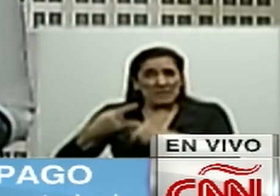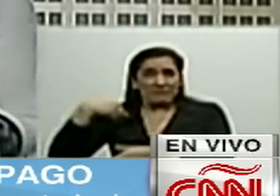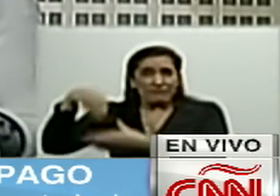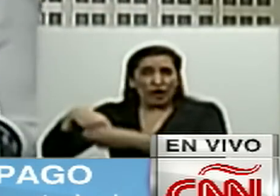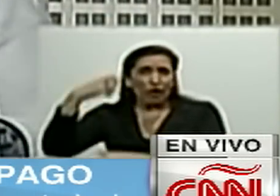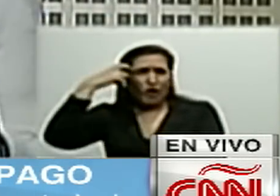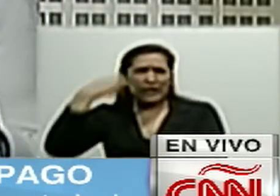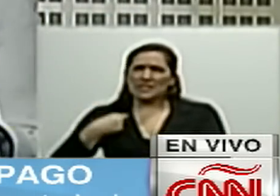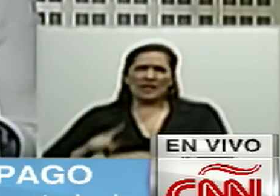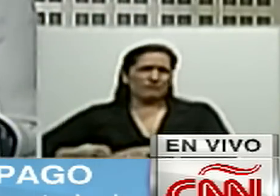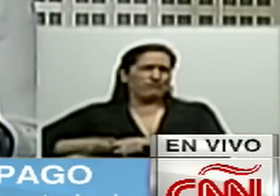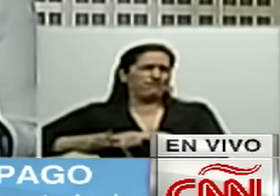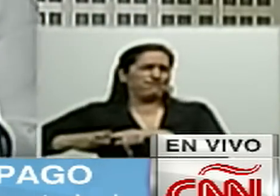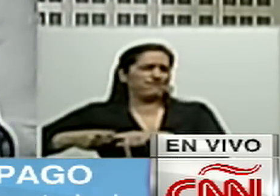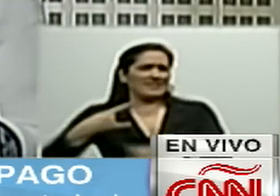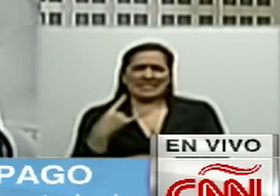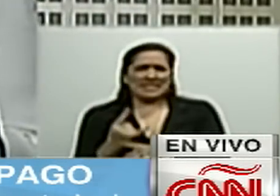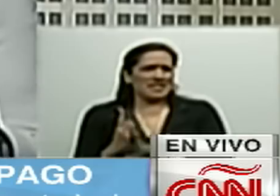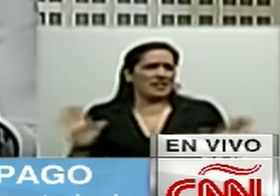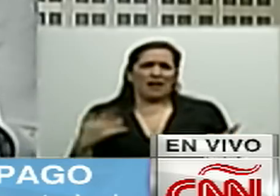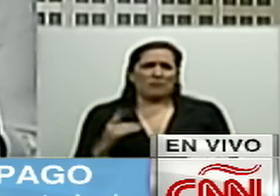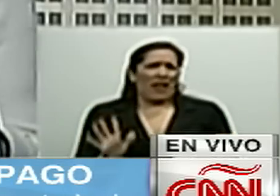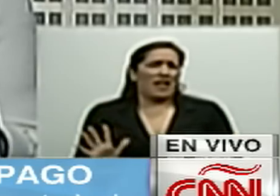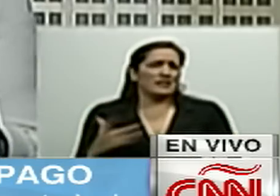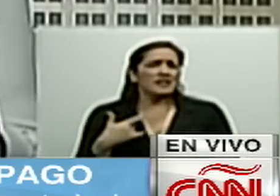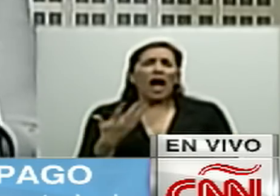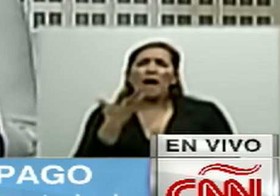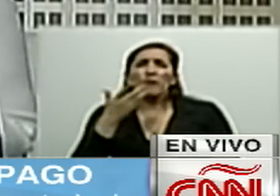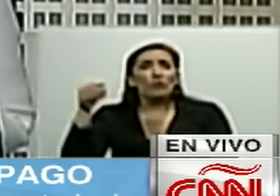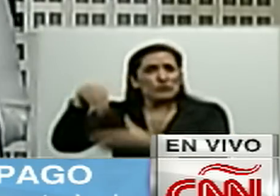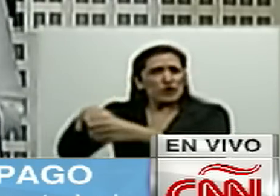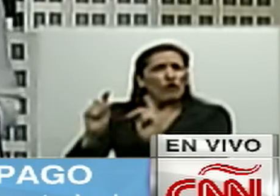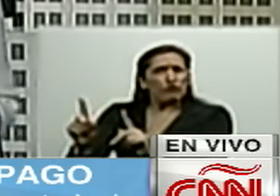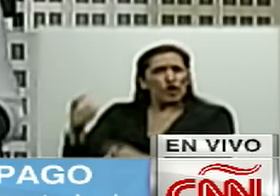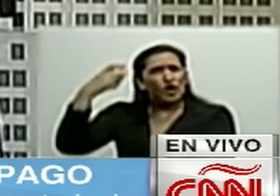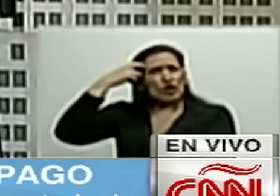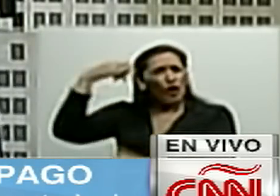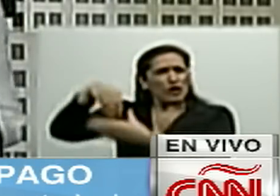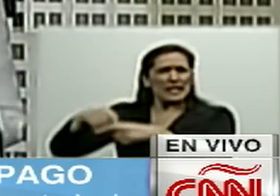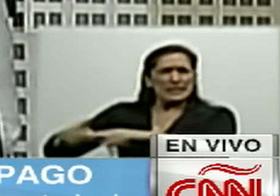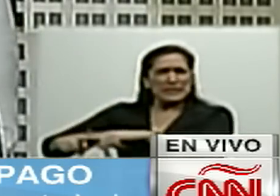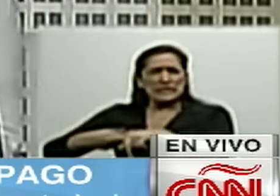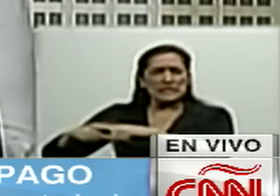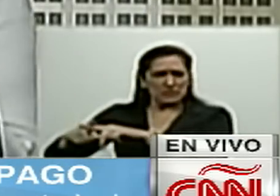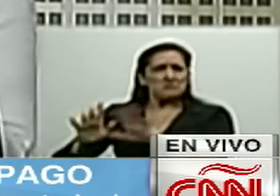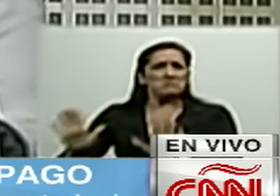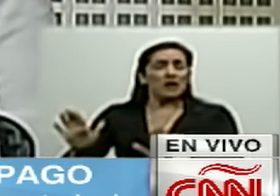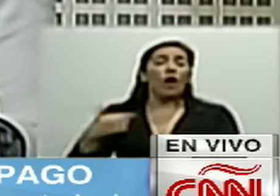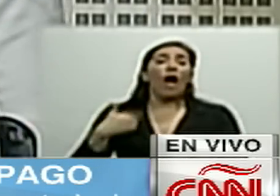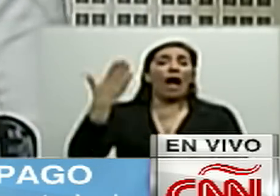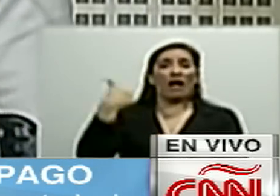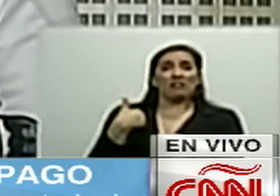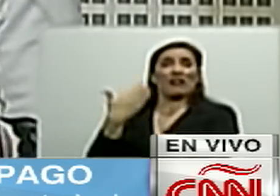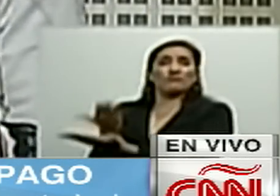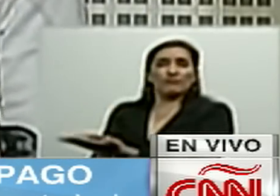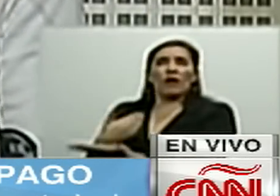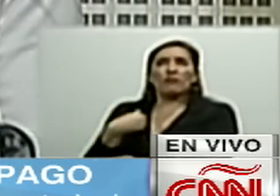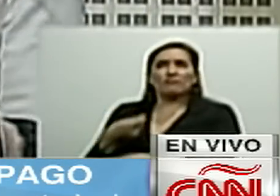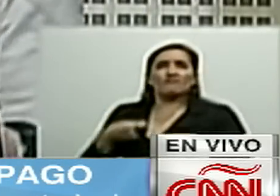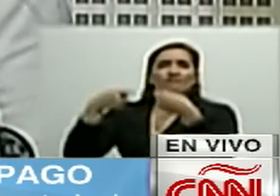programas de reestructuración de deuda en 2005 y 2010 para resolver pero escuchen lo que decía